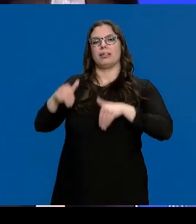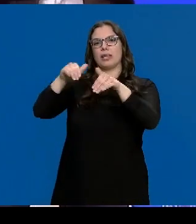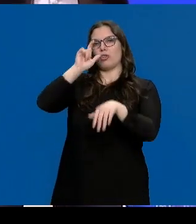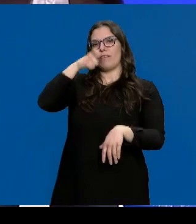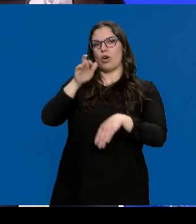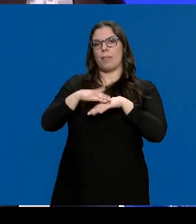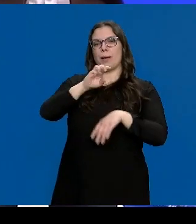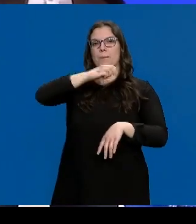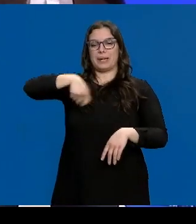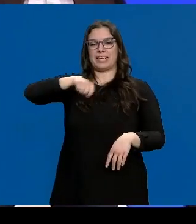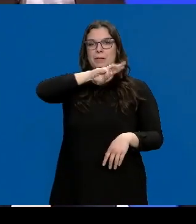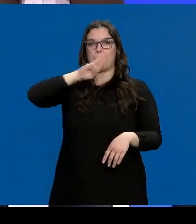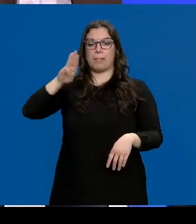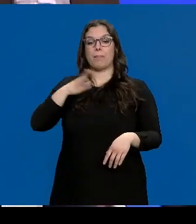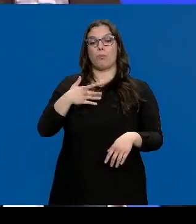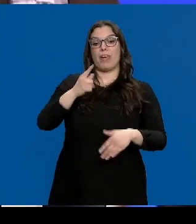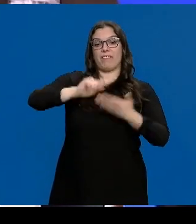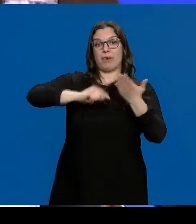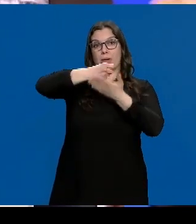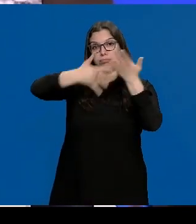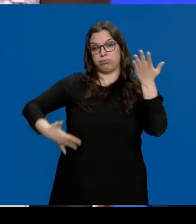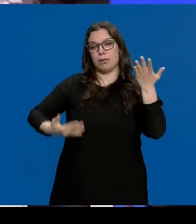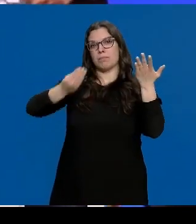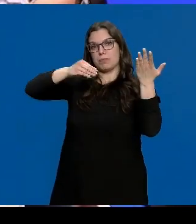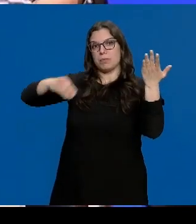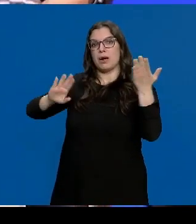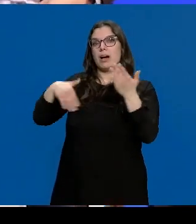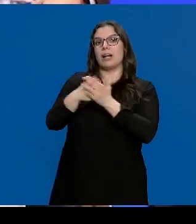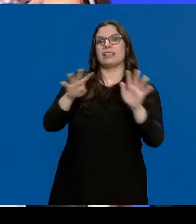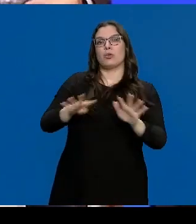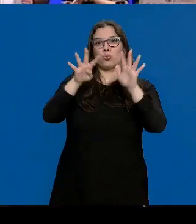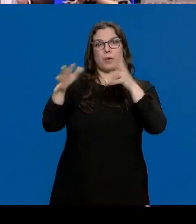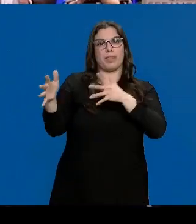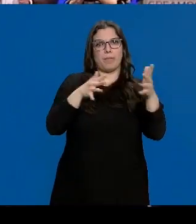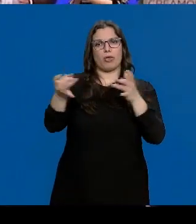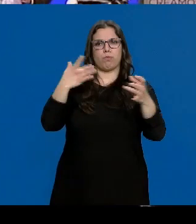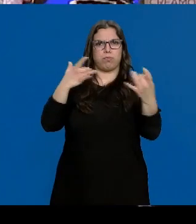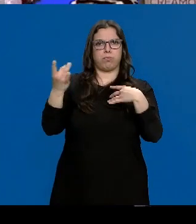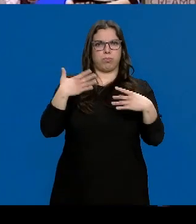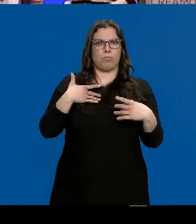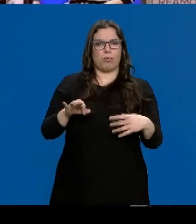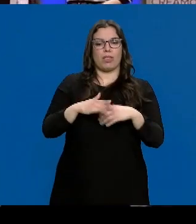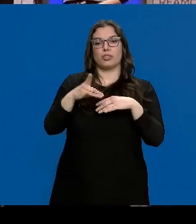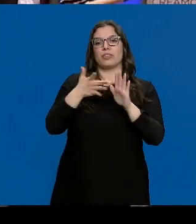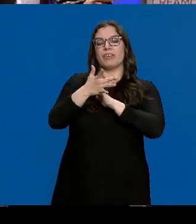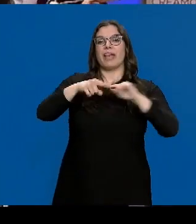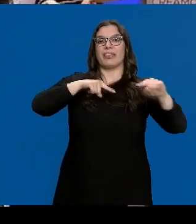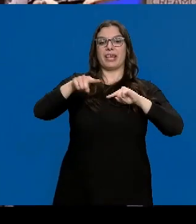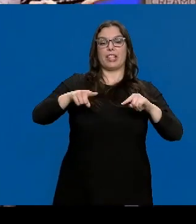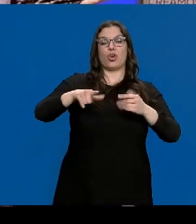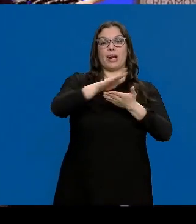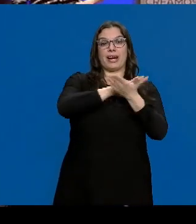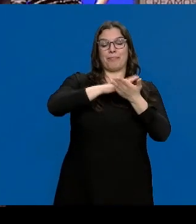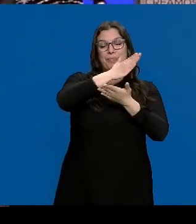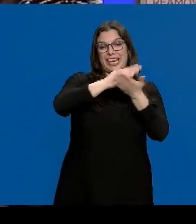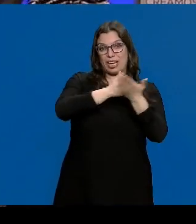PP. Una cifra que podría incrementarse porque hasta el 9 de marzo pueden recibirse más. Es un respaldo no solo de la dirección regional,